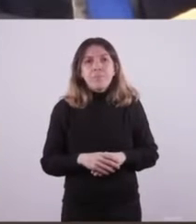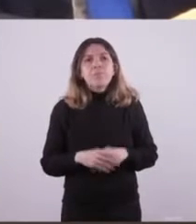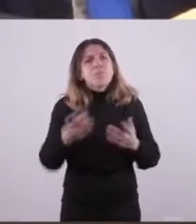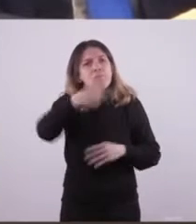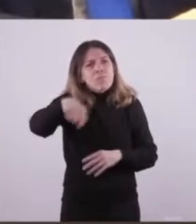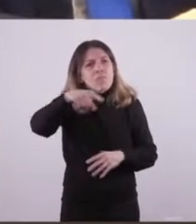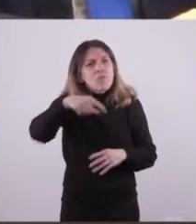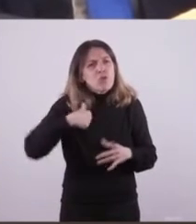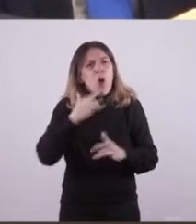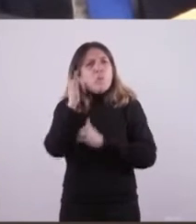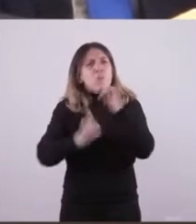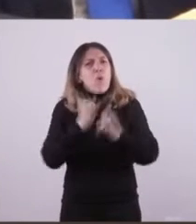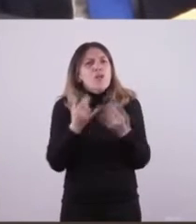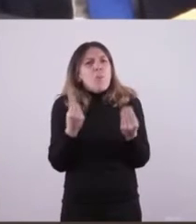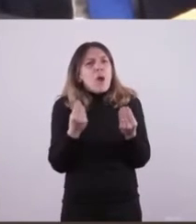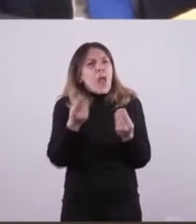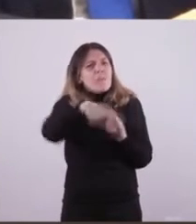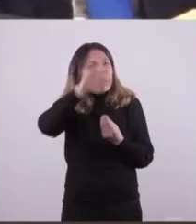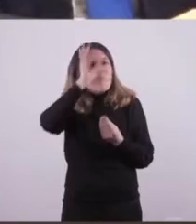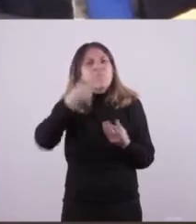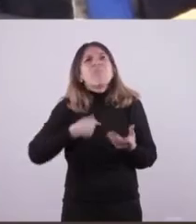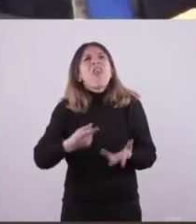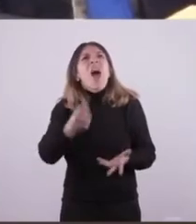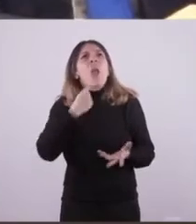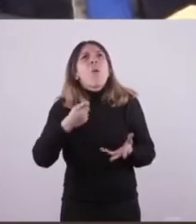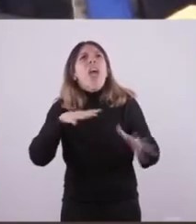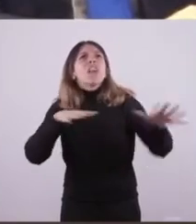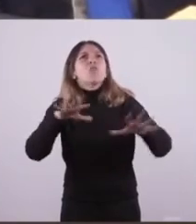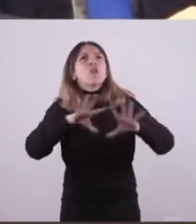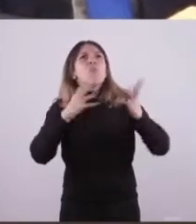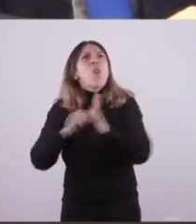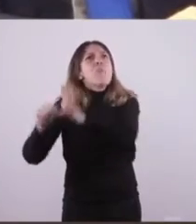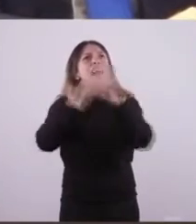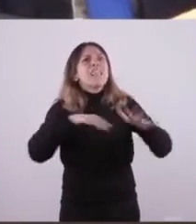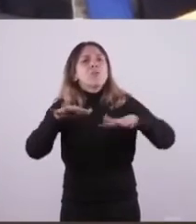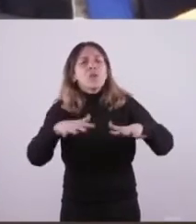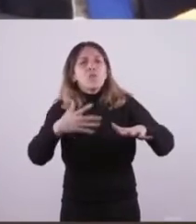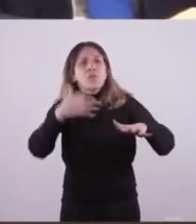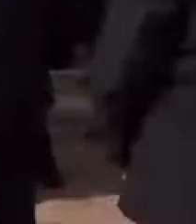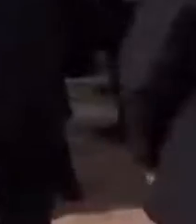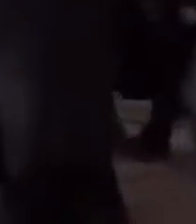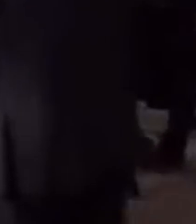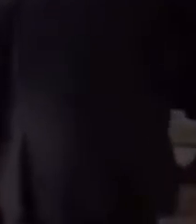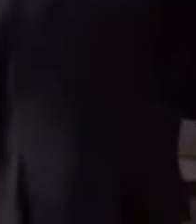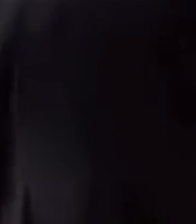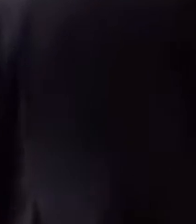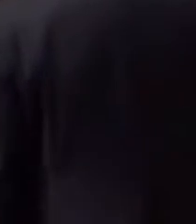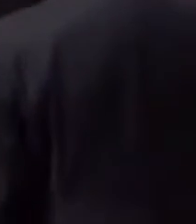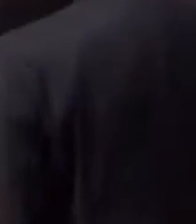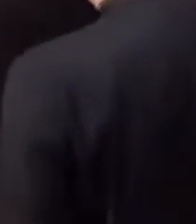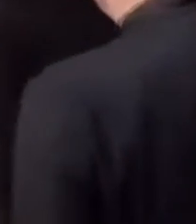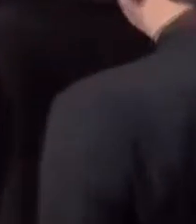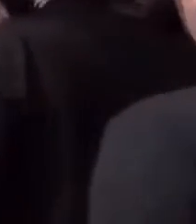¿Saben por qué cuento todo esto? Porque tenemos que darnos cuenta del mundo en el que estamos. Y si no nos damos cuenta en el mundo en el que estamos, nos vamos a equivocar. La